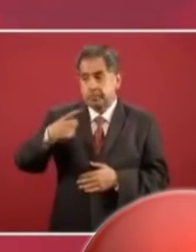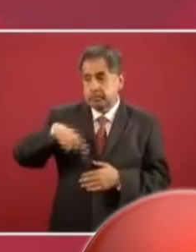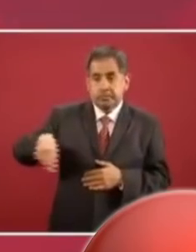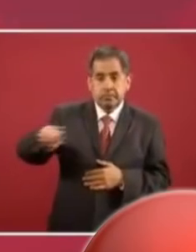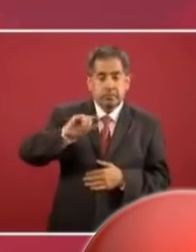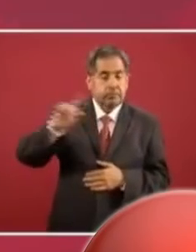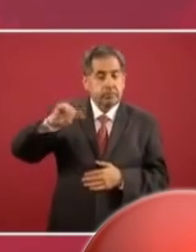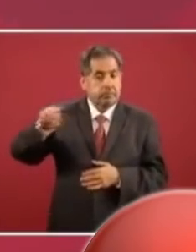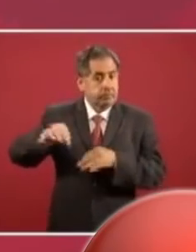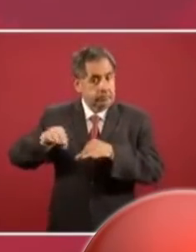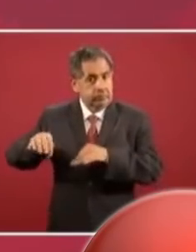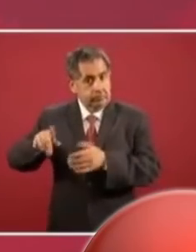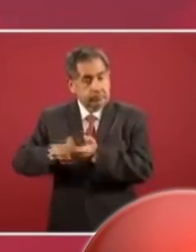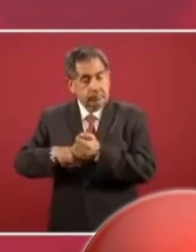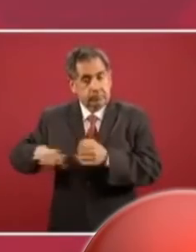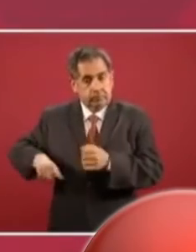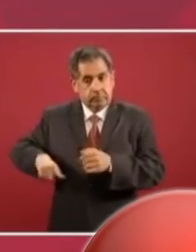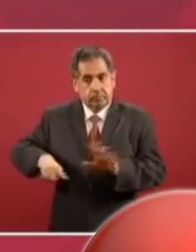públicos